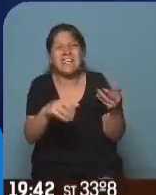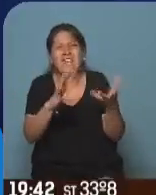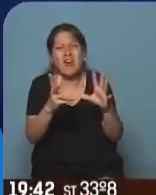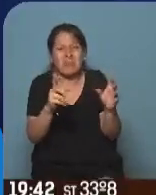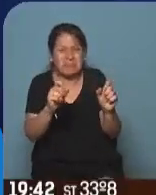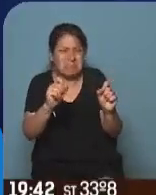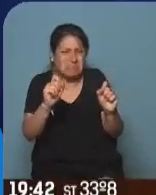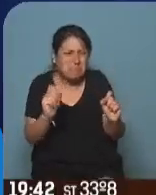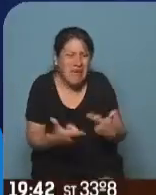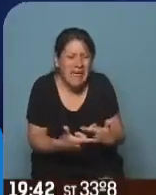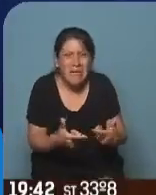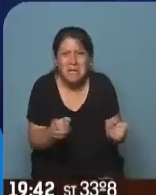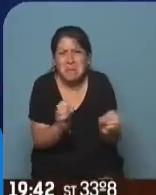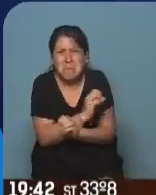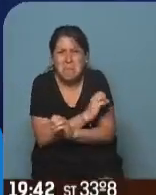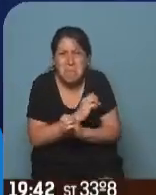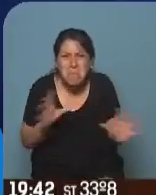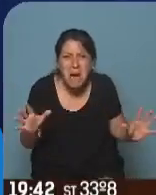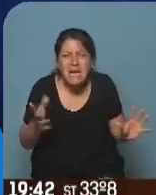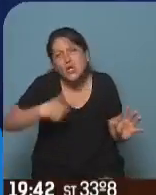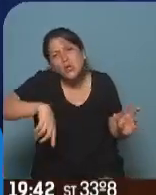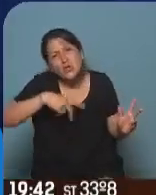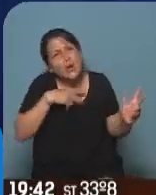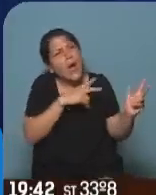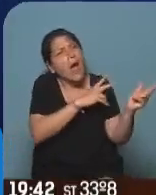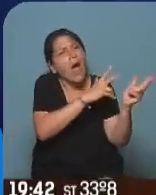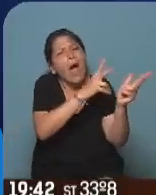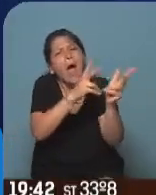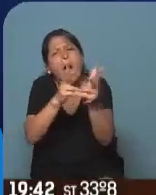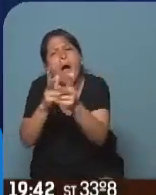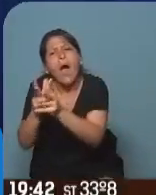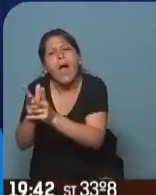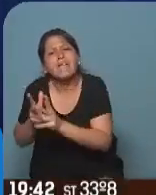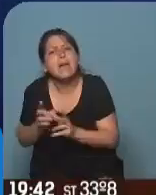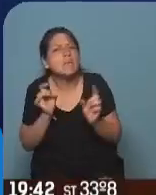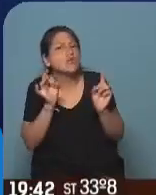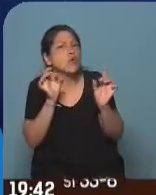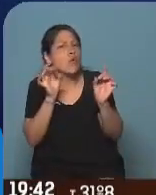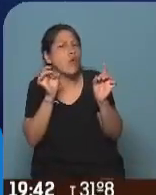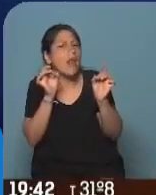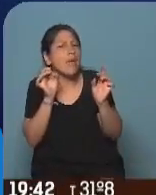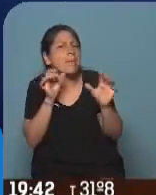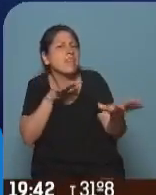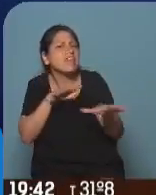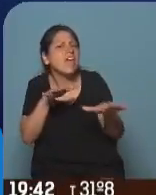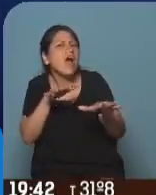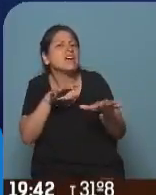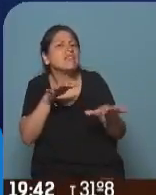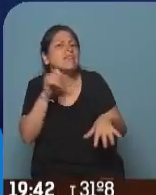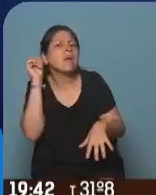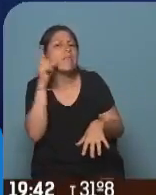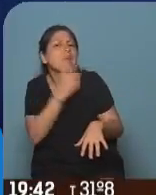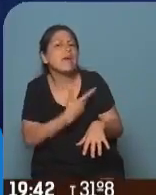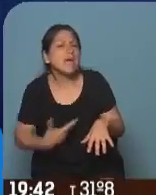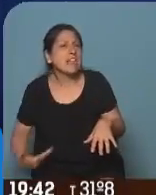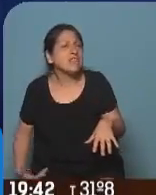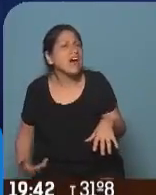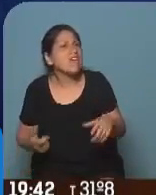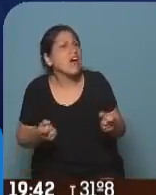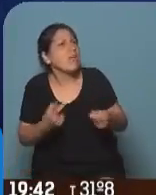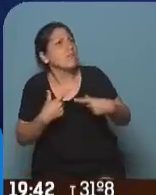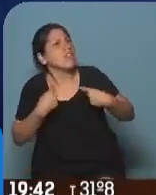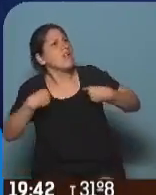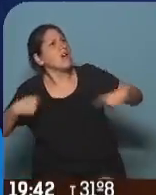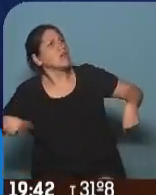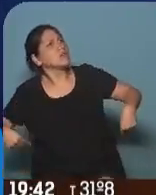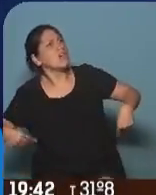asfixiamos, y en la Argentina hablamos de lo que llega, de la actividad del Estado y lo que le llega al ciudadano. Y tenemos que cambiar